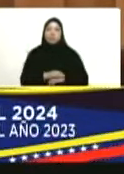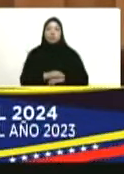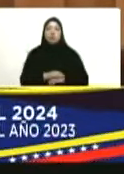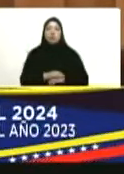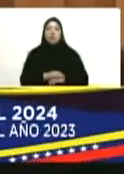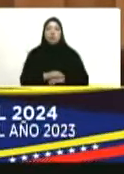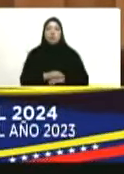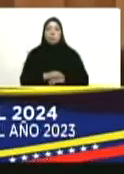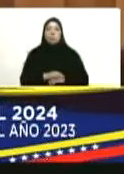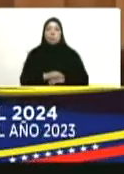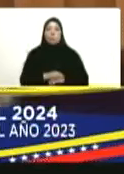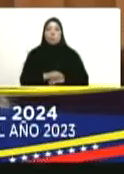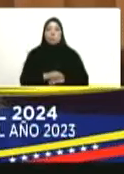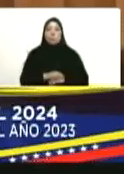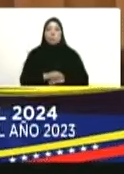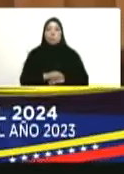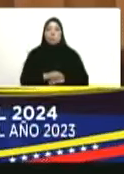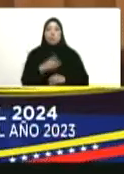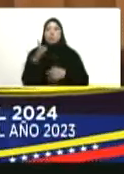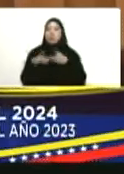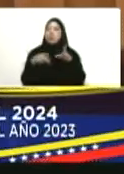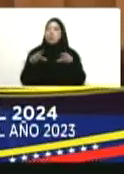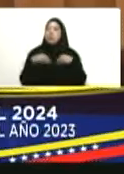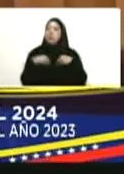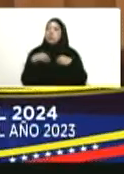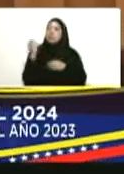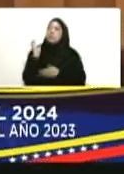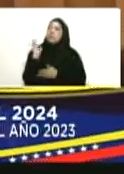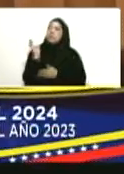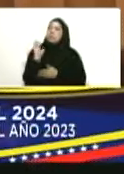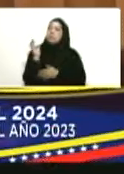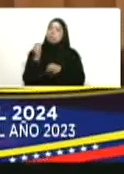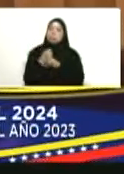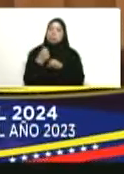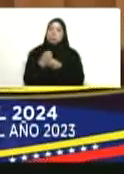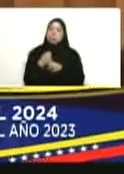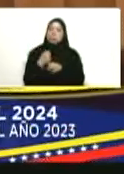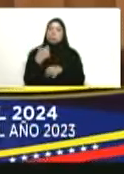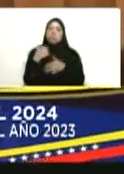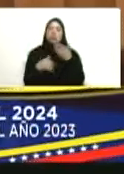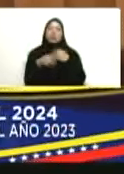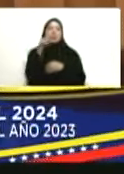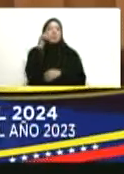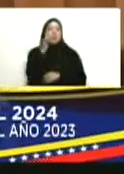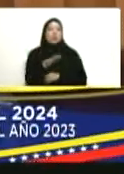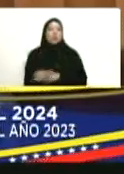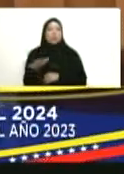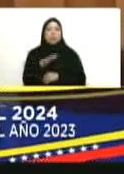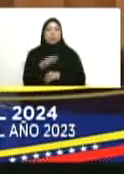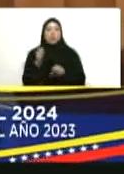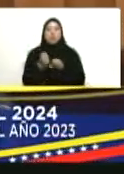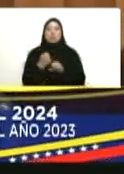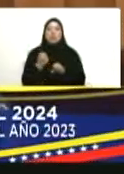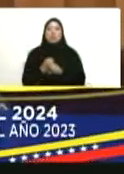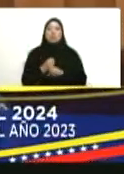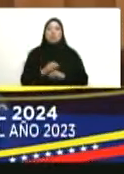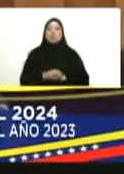Y ellos dijeron, no, la Asamblea Nacional que va a existir siempre es la nuestra, la del 2015.